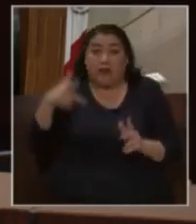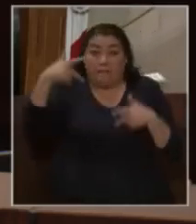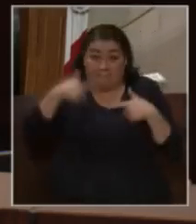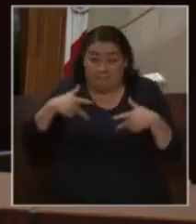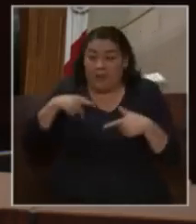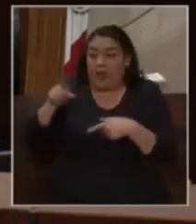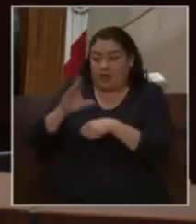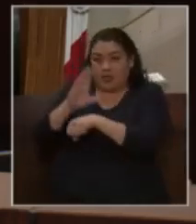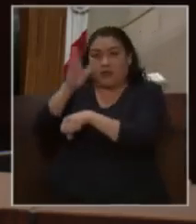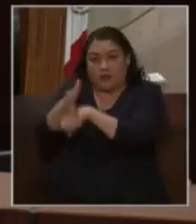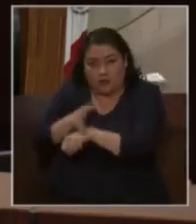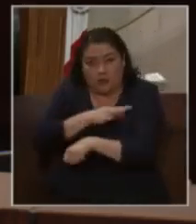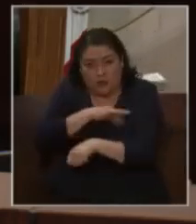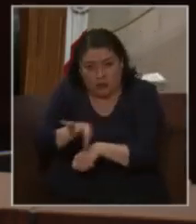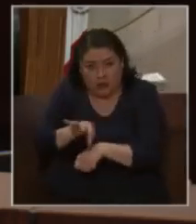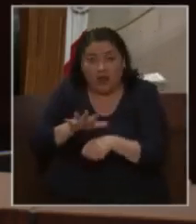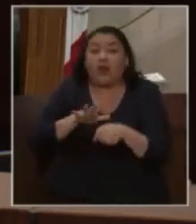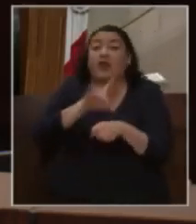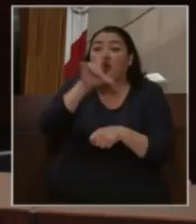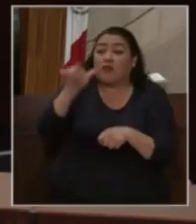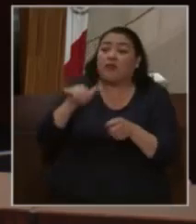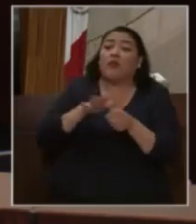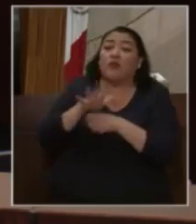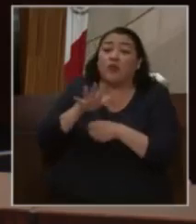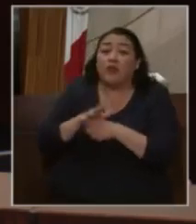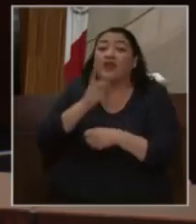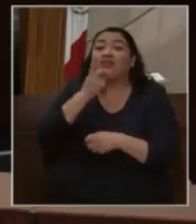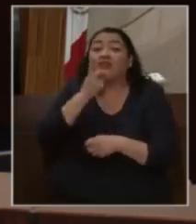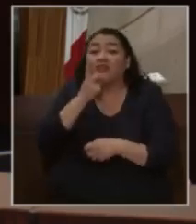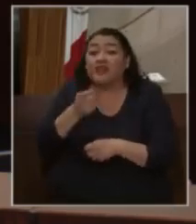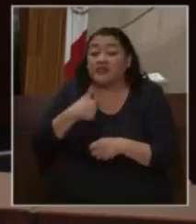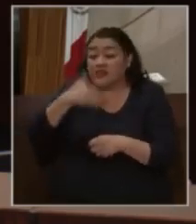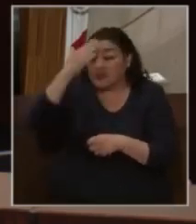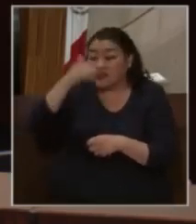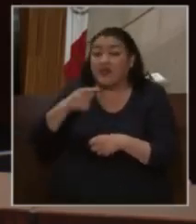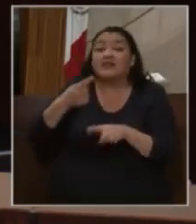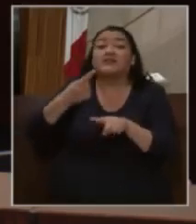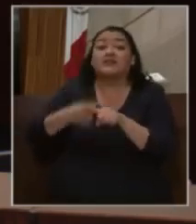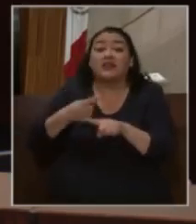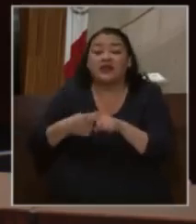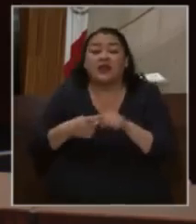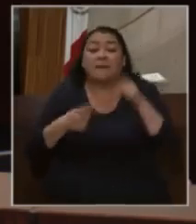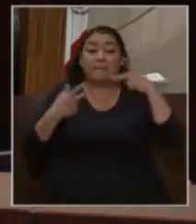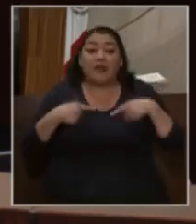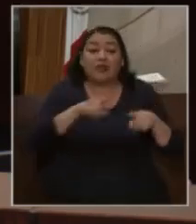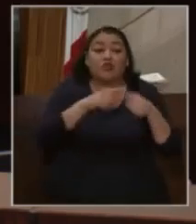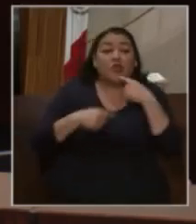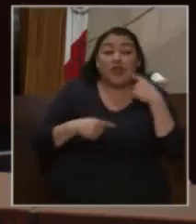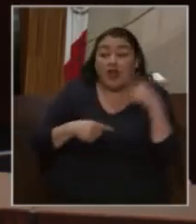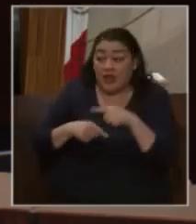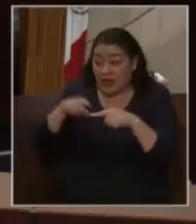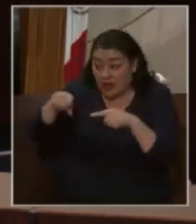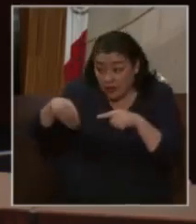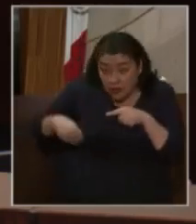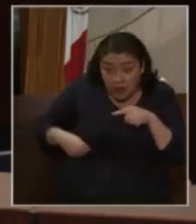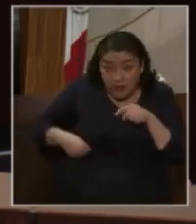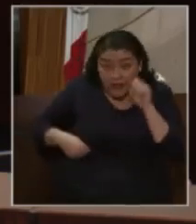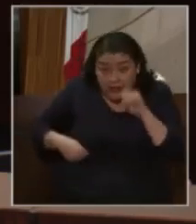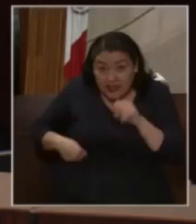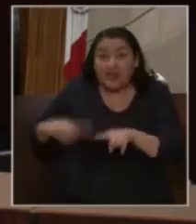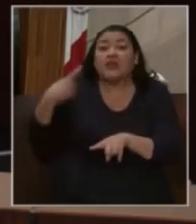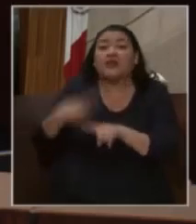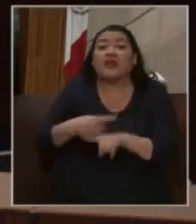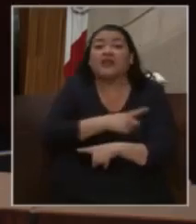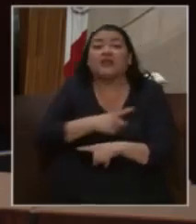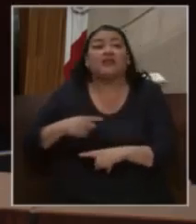entre otras, es desplazar, y hago énfasis, la carga de la prueba a la autoridad en atención al derecho